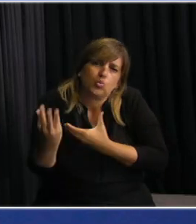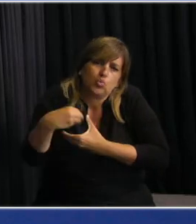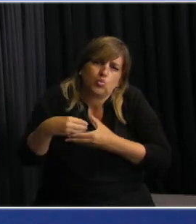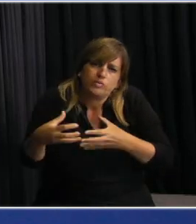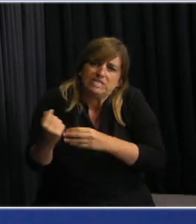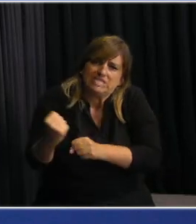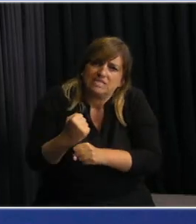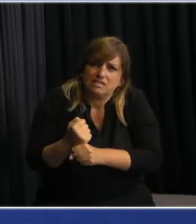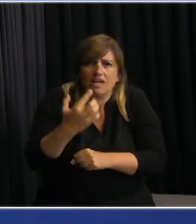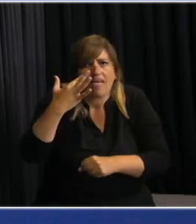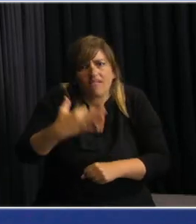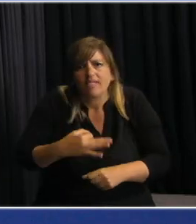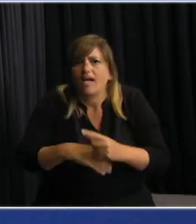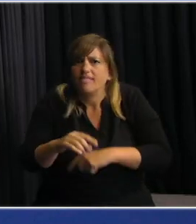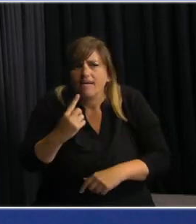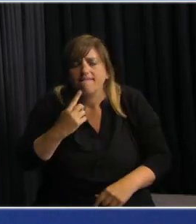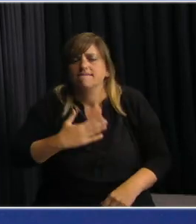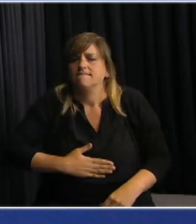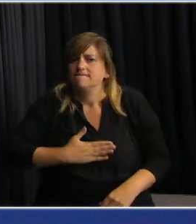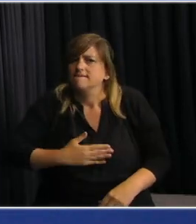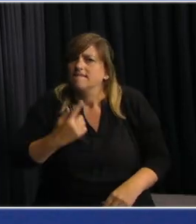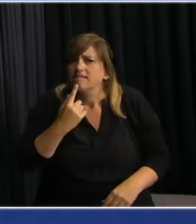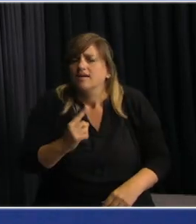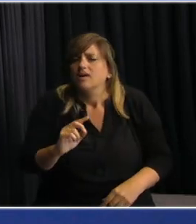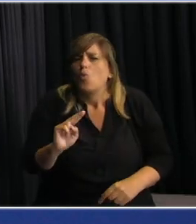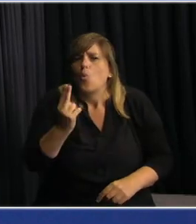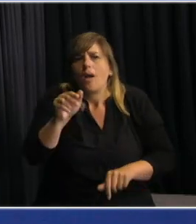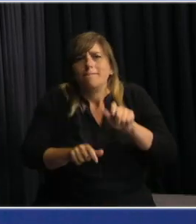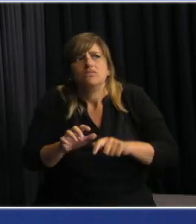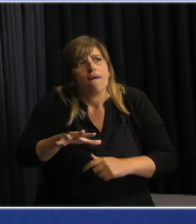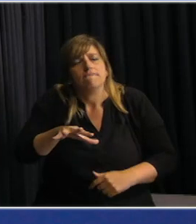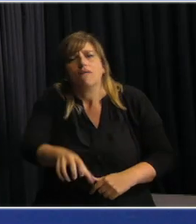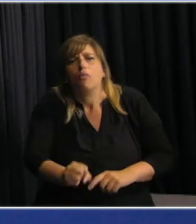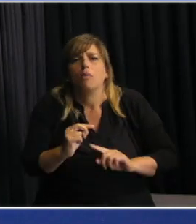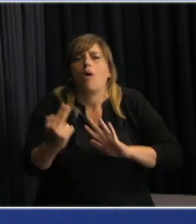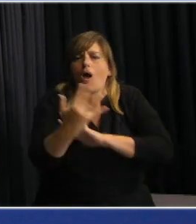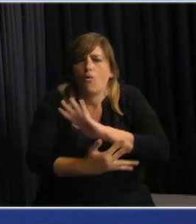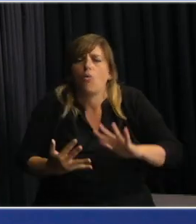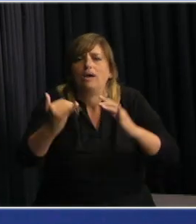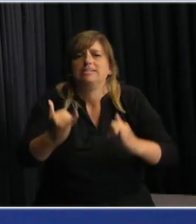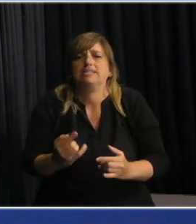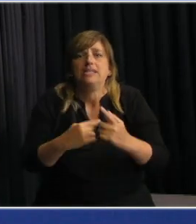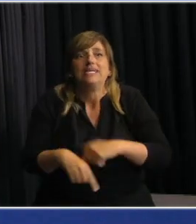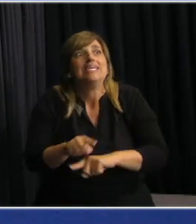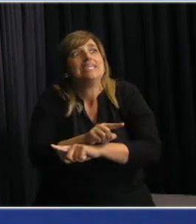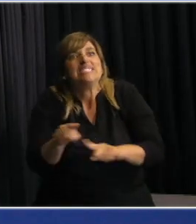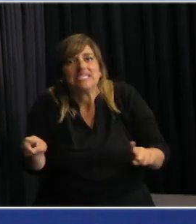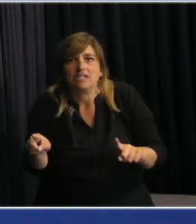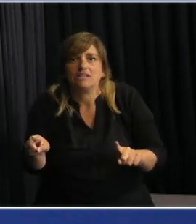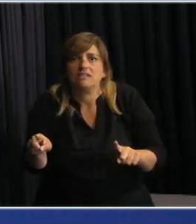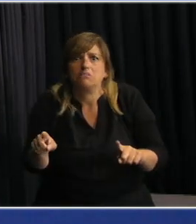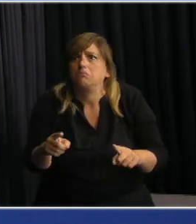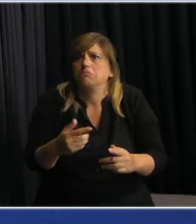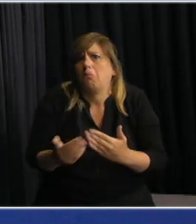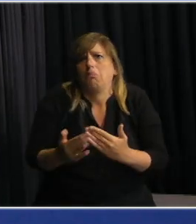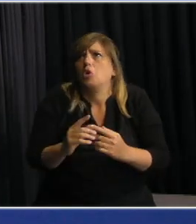Da gusto tener uruguayos comprometidos con el país y que, sin tener que hacerlo, han dado una mano muy